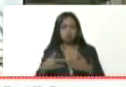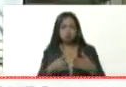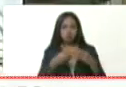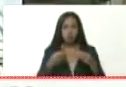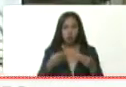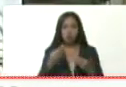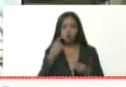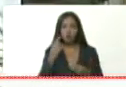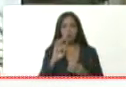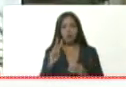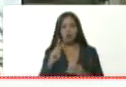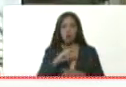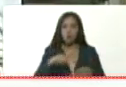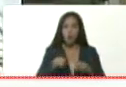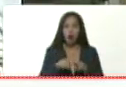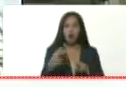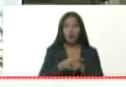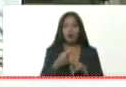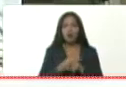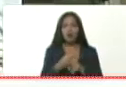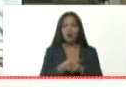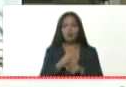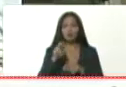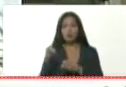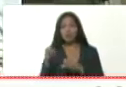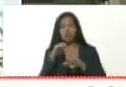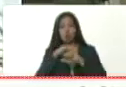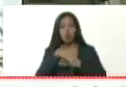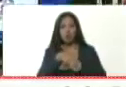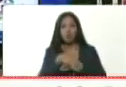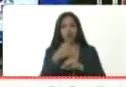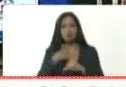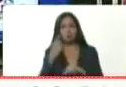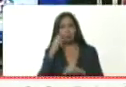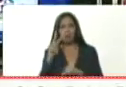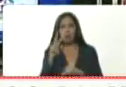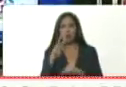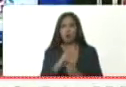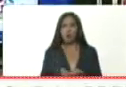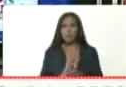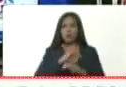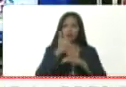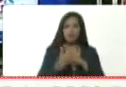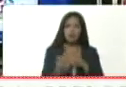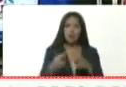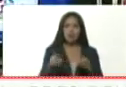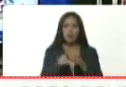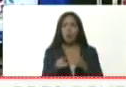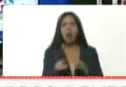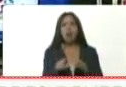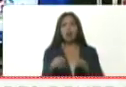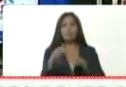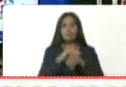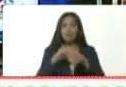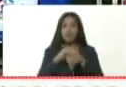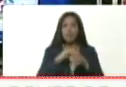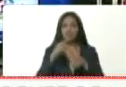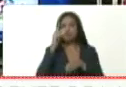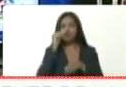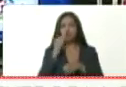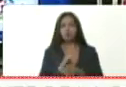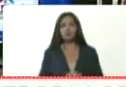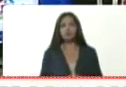le estoy diciendo al gobernador esto rodríguez que hay que planificar ministro jorge rodríguez